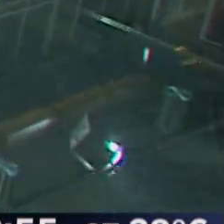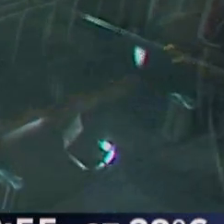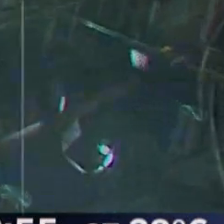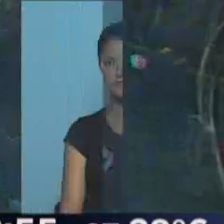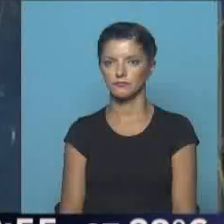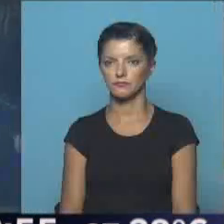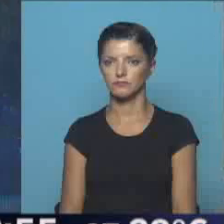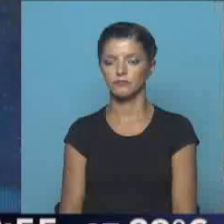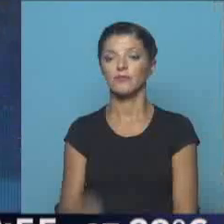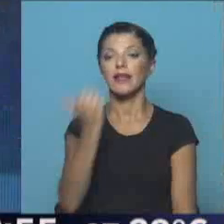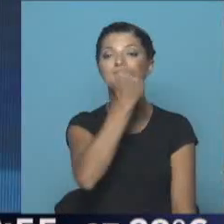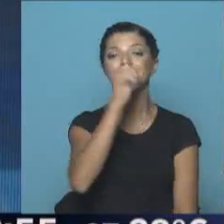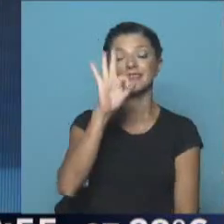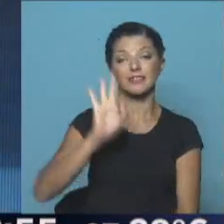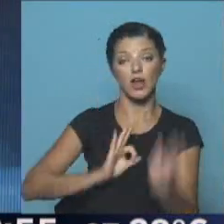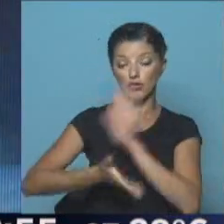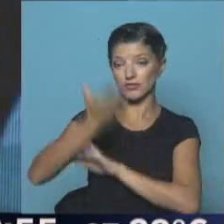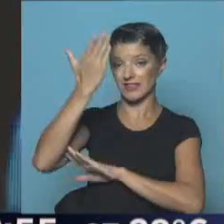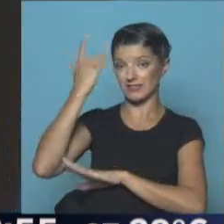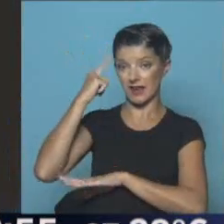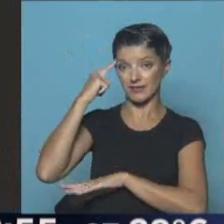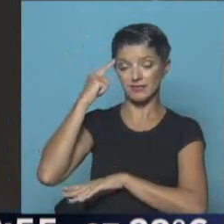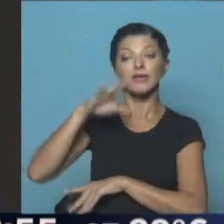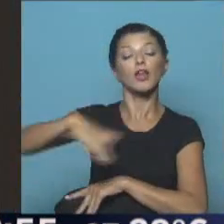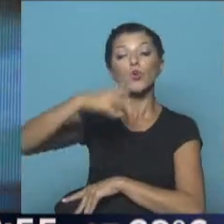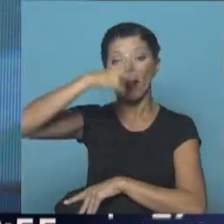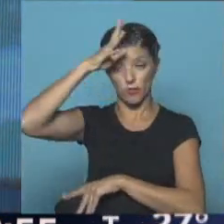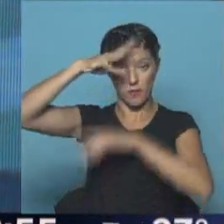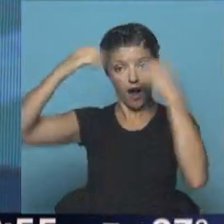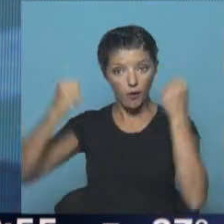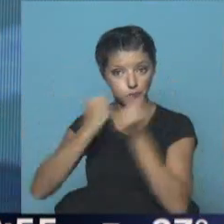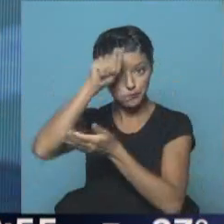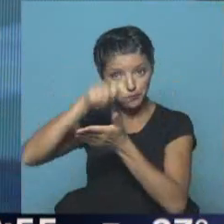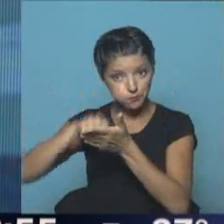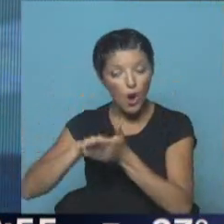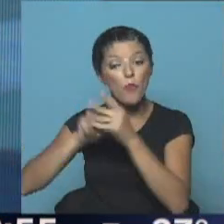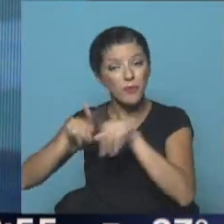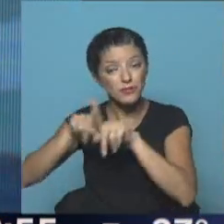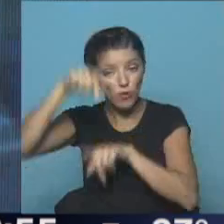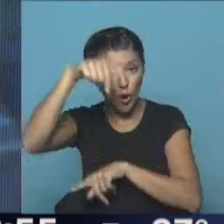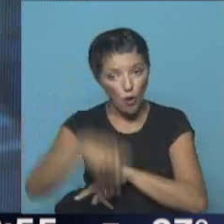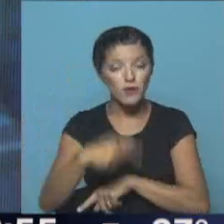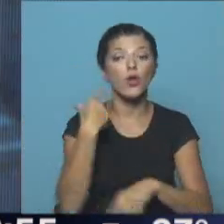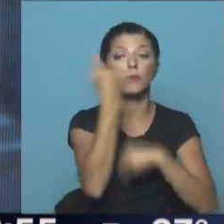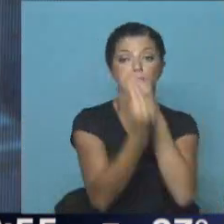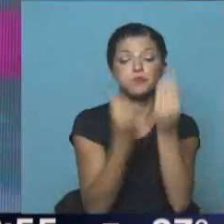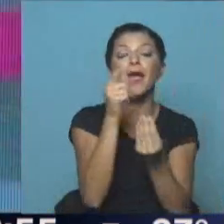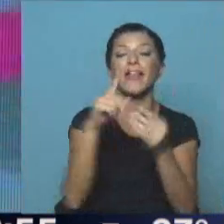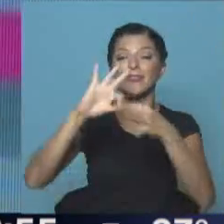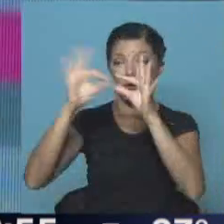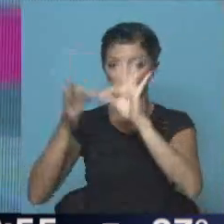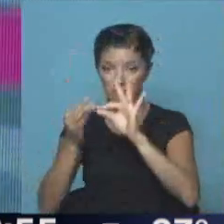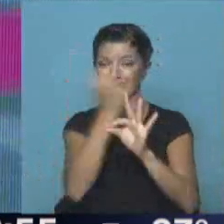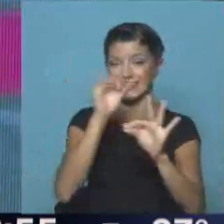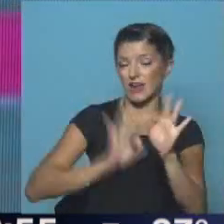Por los 60 años del llamado Tratado de Roma, están reunidos precisamente los líderes europeos que hace 60 años firmaron,